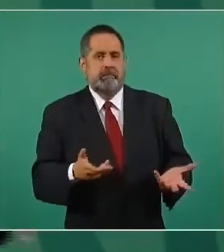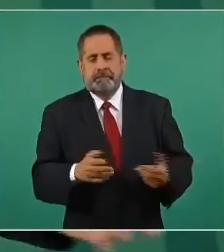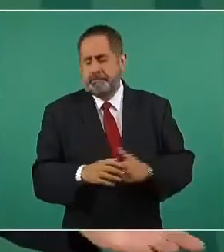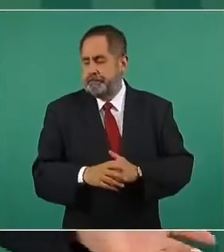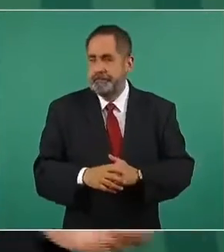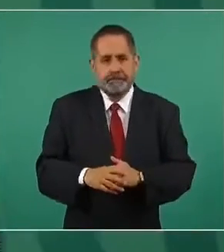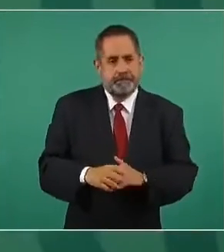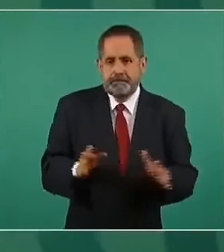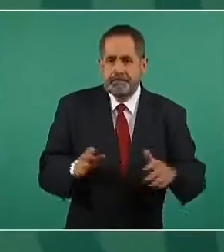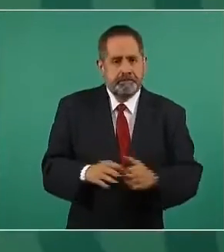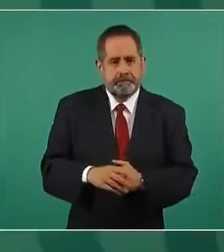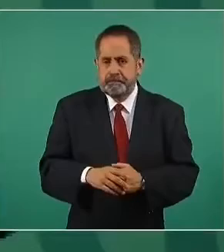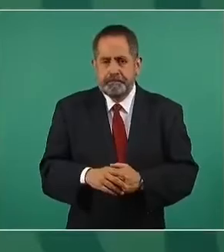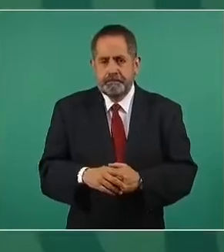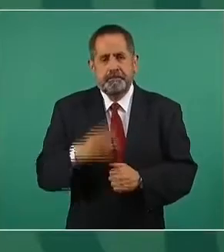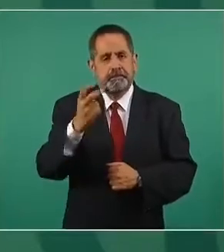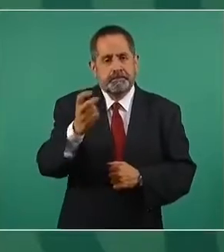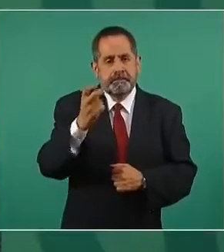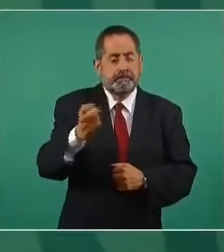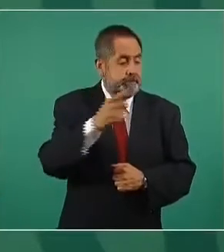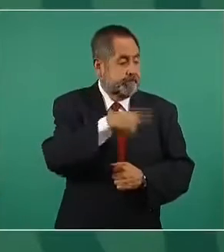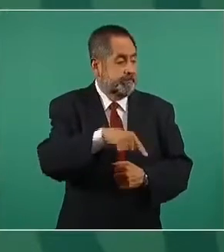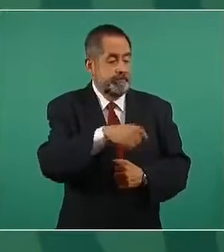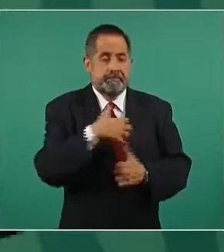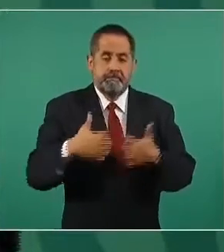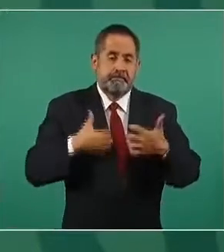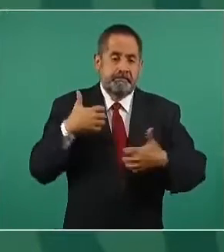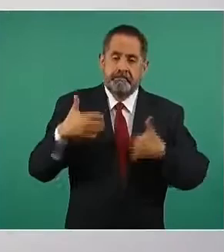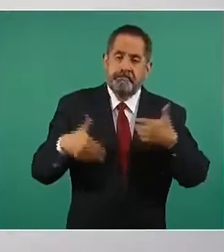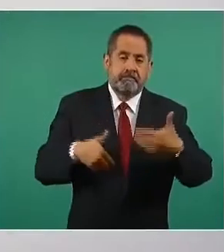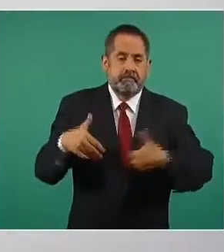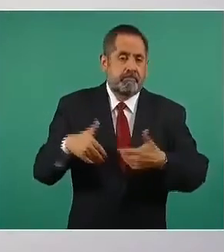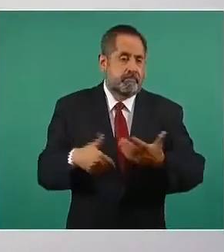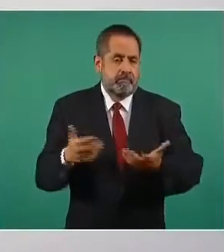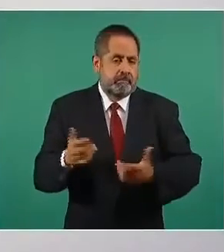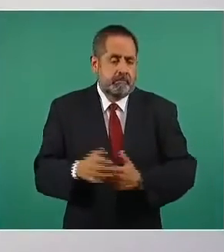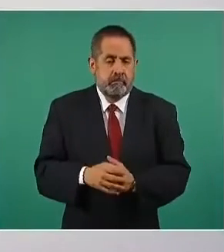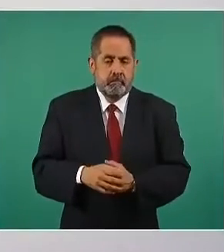Entonces, por eso la molestia, eso sí,